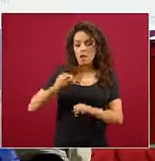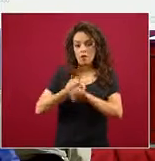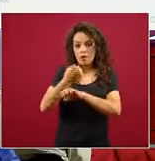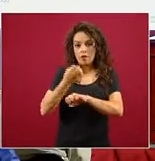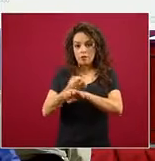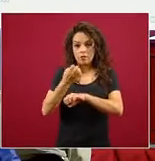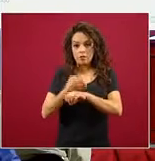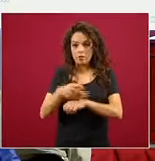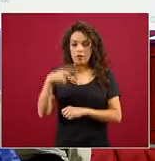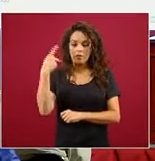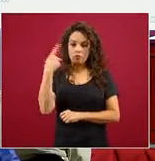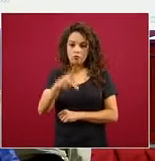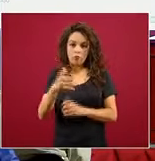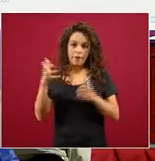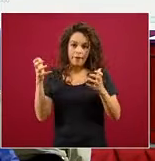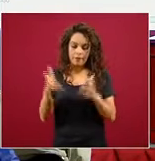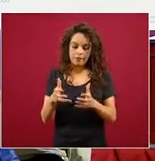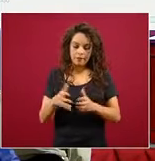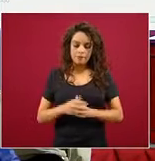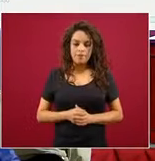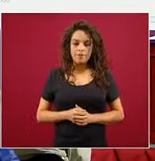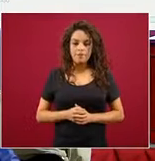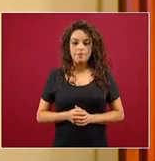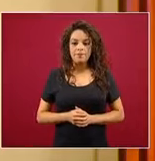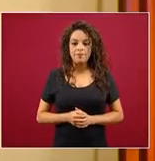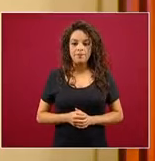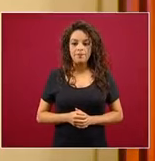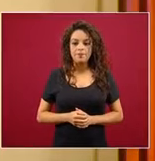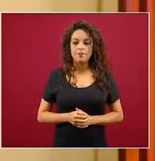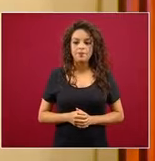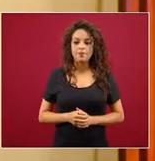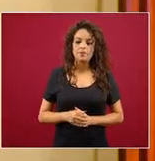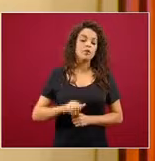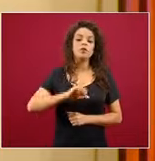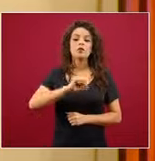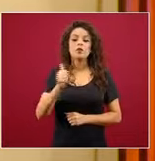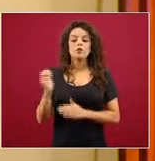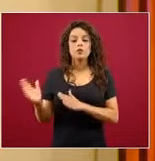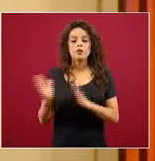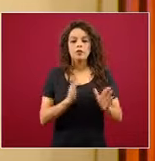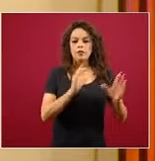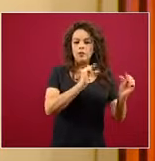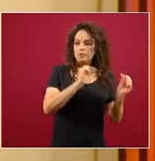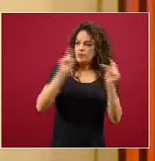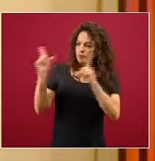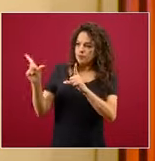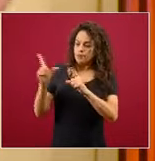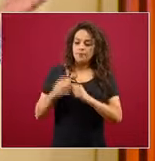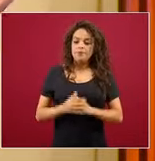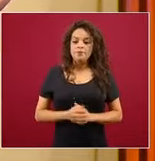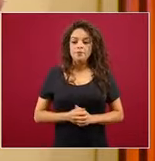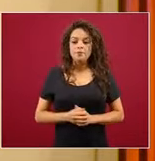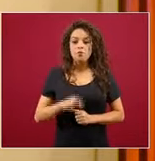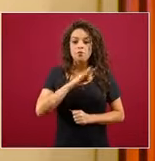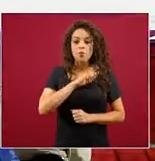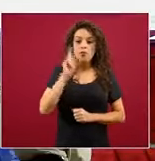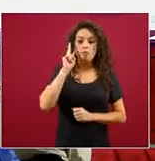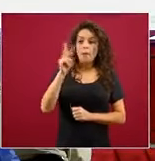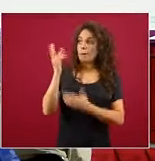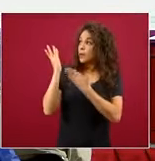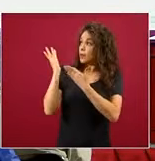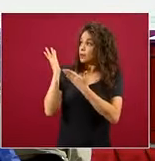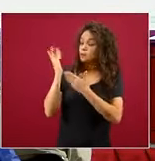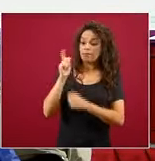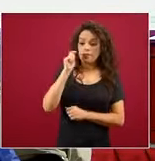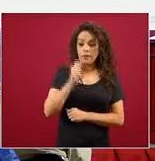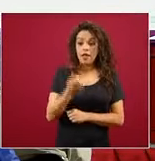al interior de ellas. Pasemos a la siguiente diapositiva. Aquí están, lógicamente, las